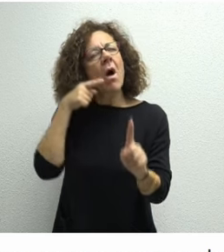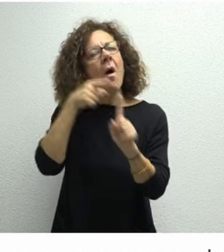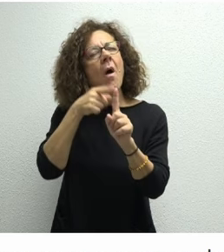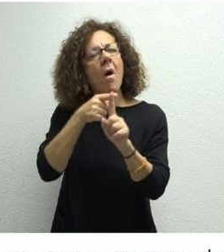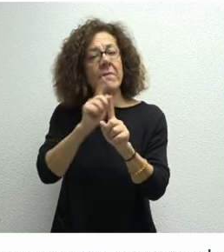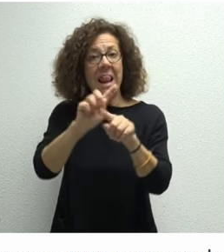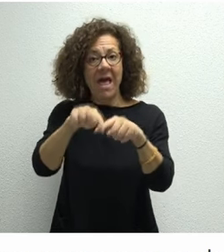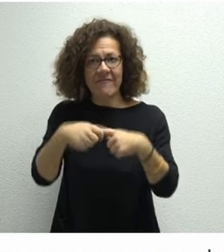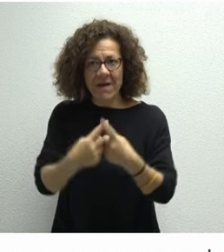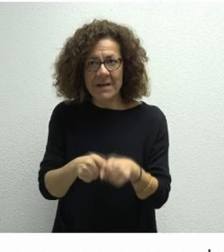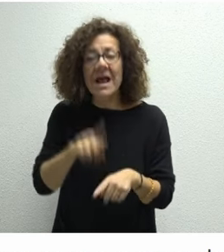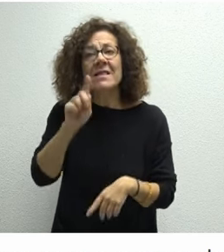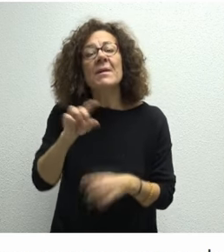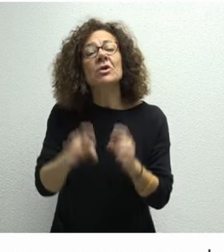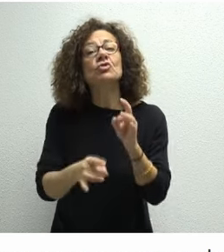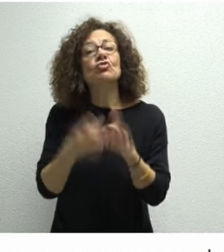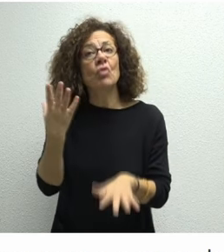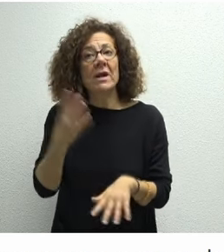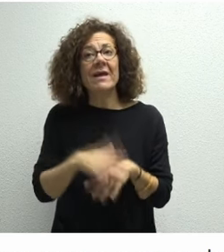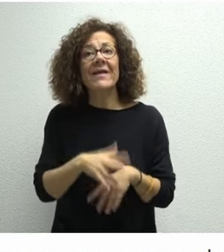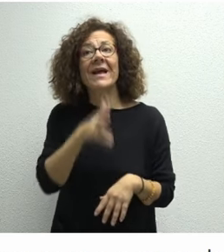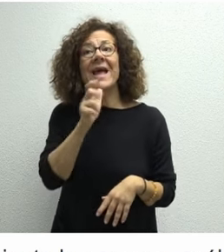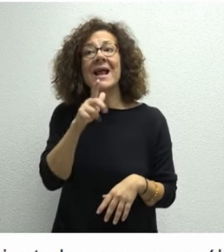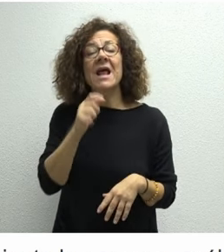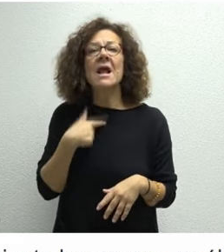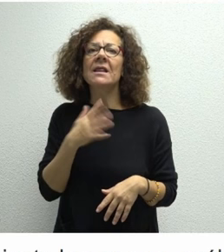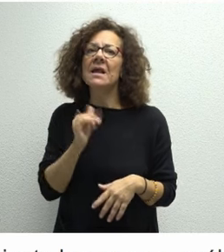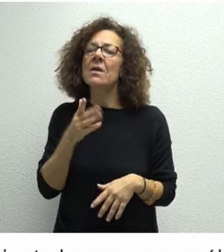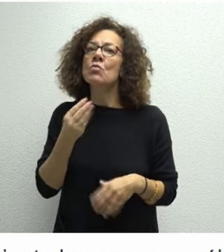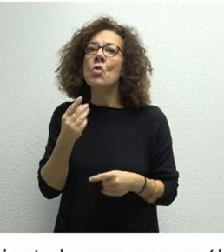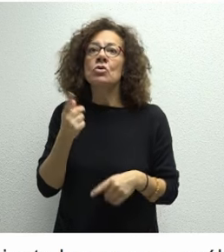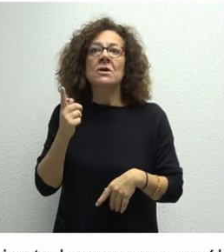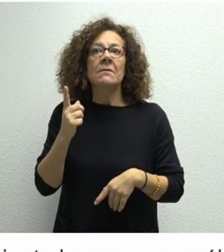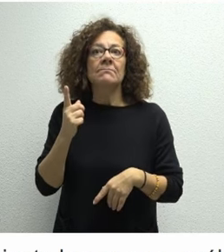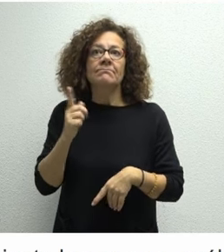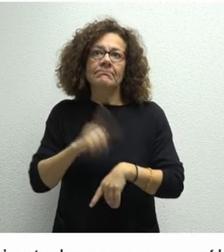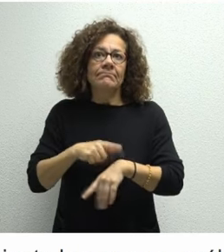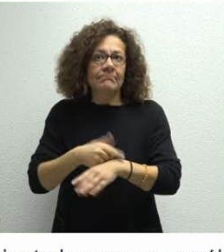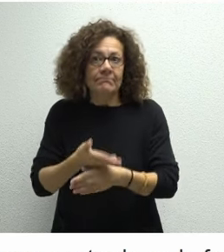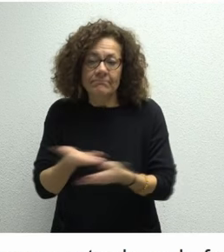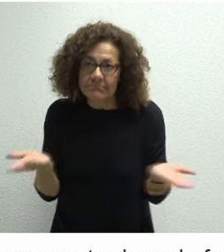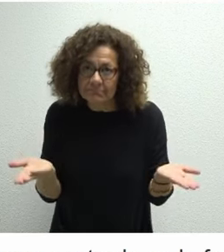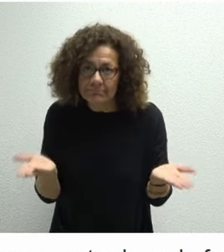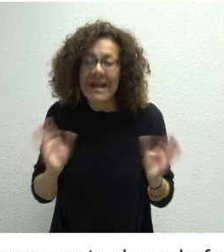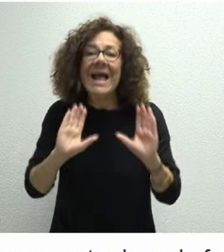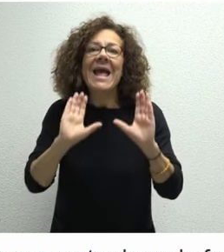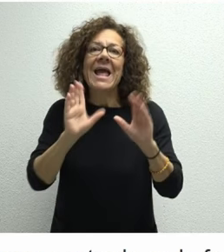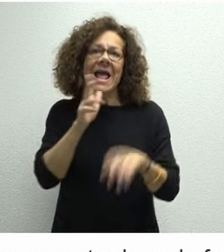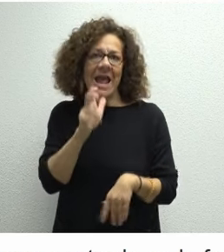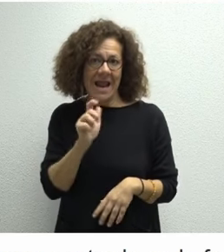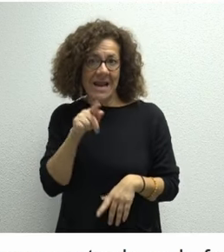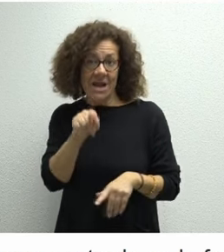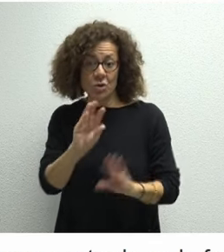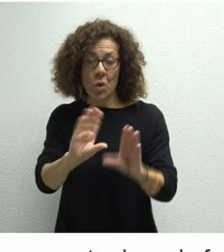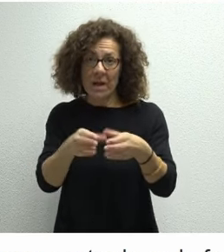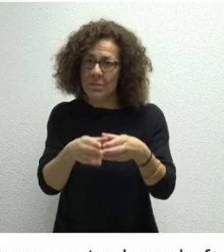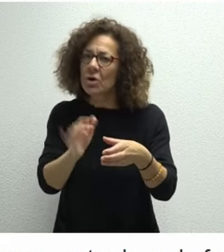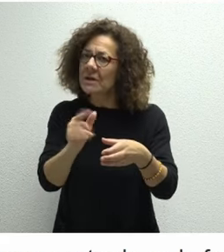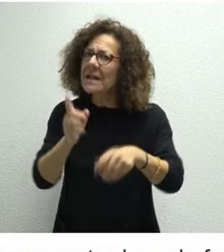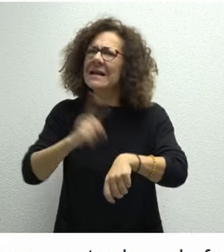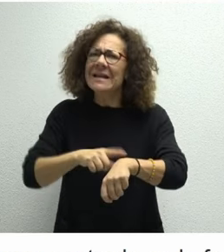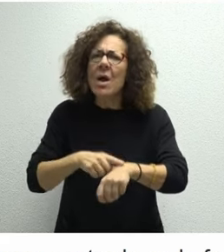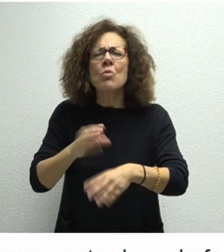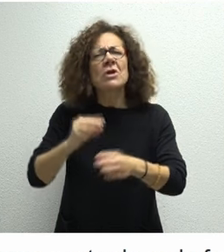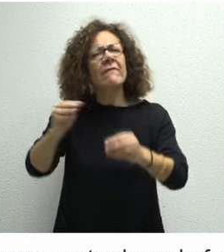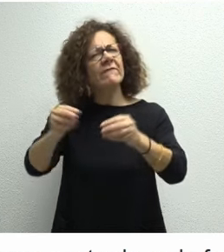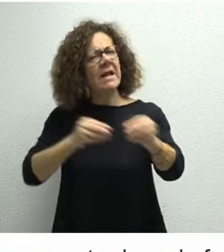bueno además tenemos la suerte de que Elena muestra mucha disponibilidad y Elena y su equipo mucha disponibilidad de mucha